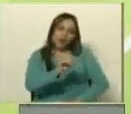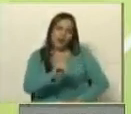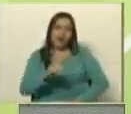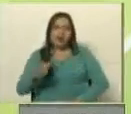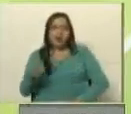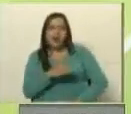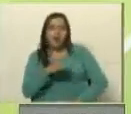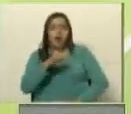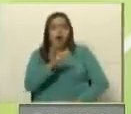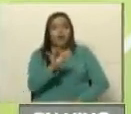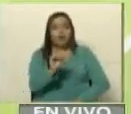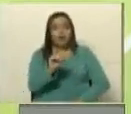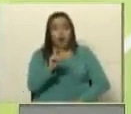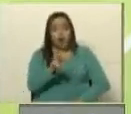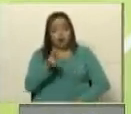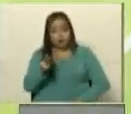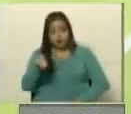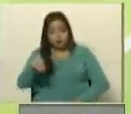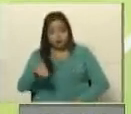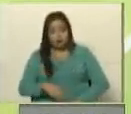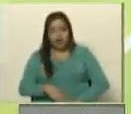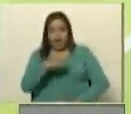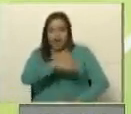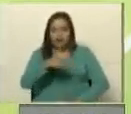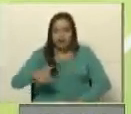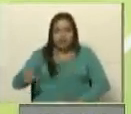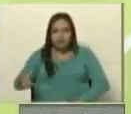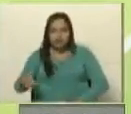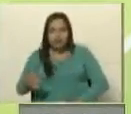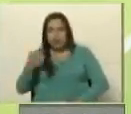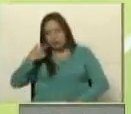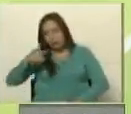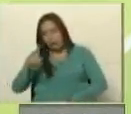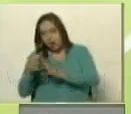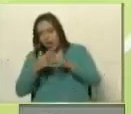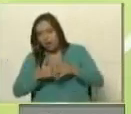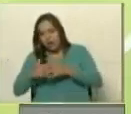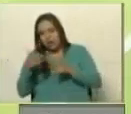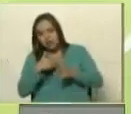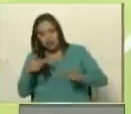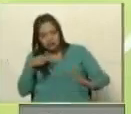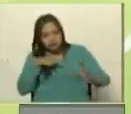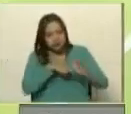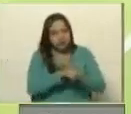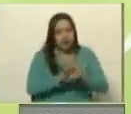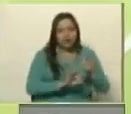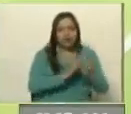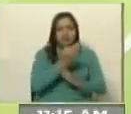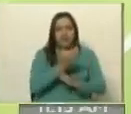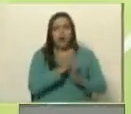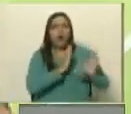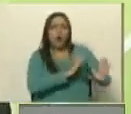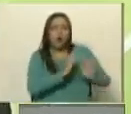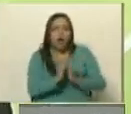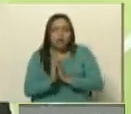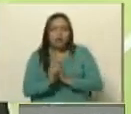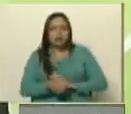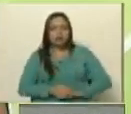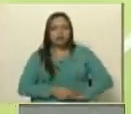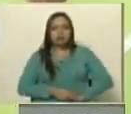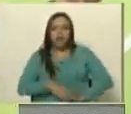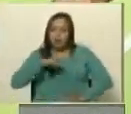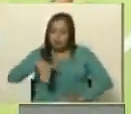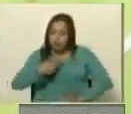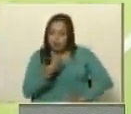escuchar? Quizás hay gente también en los Estados Unidos y dice, oye, me quiero acercar a esta fundación, a esta organización, para plantear,